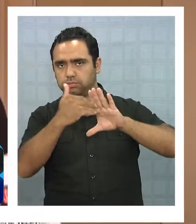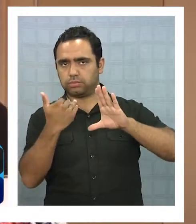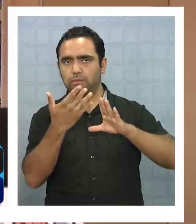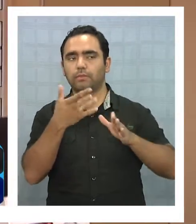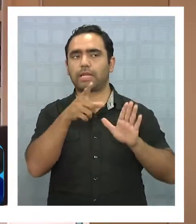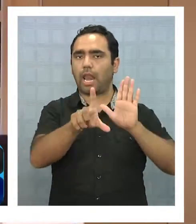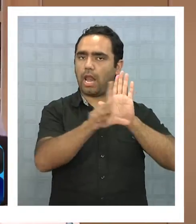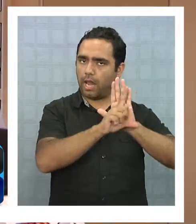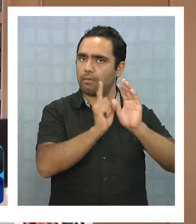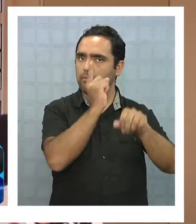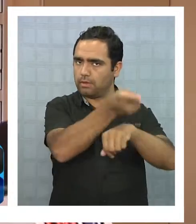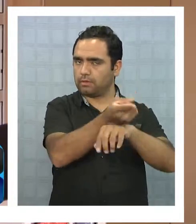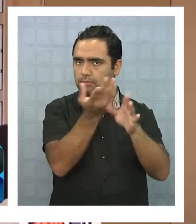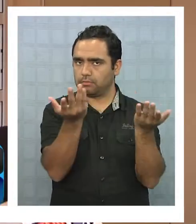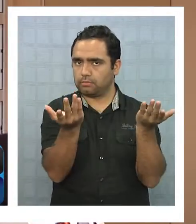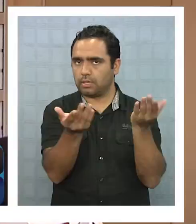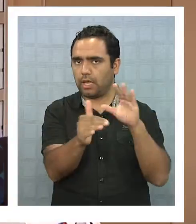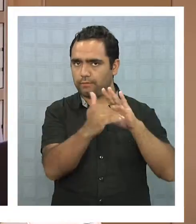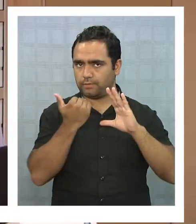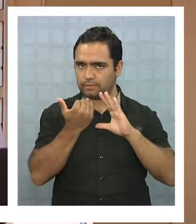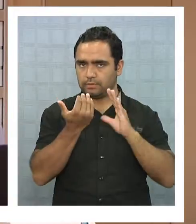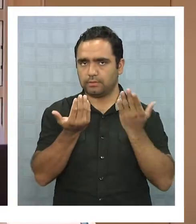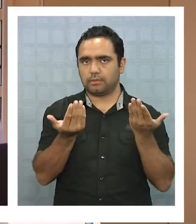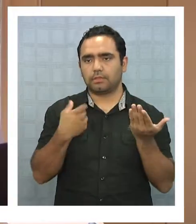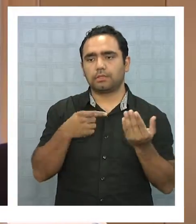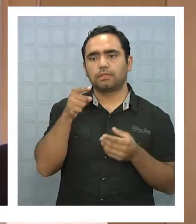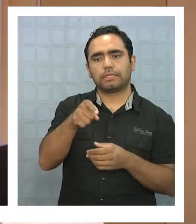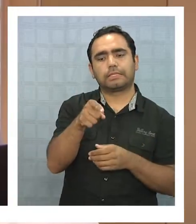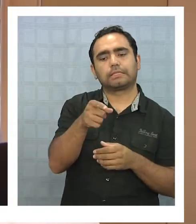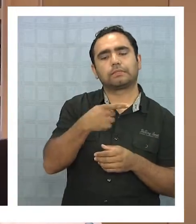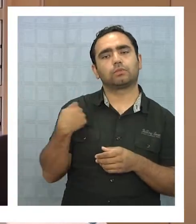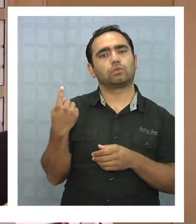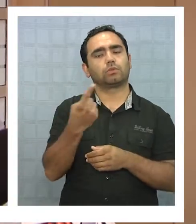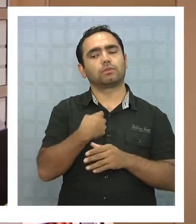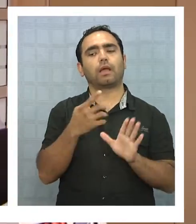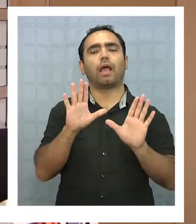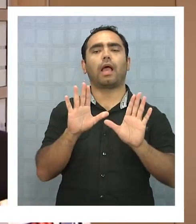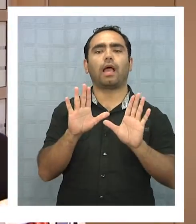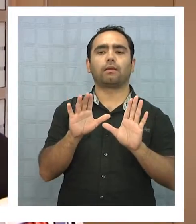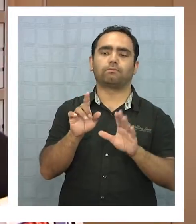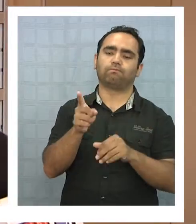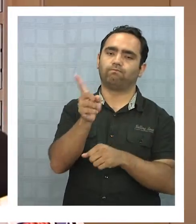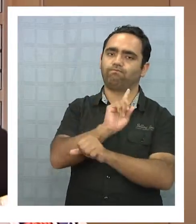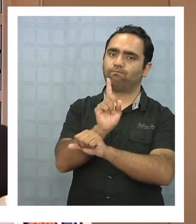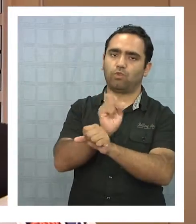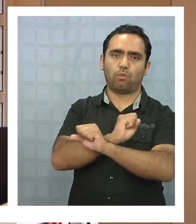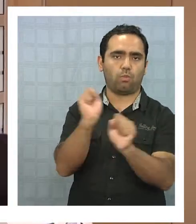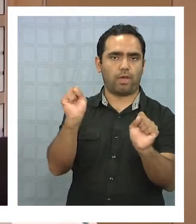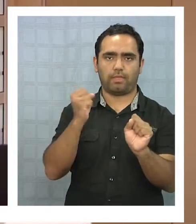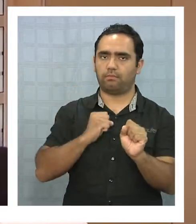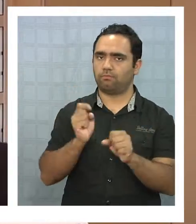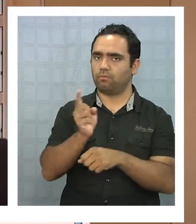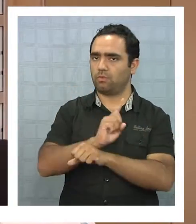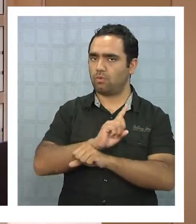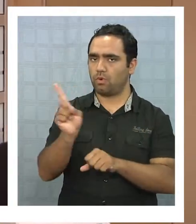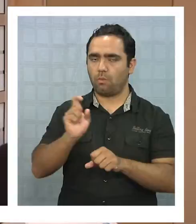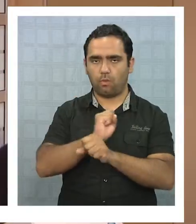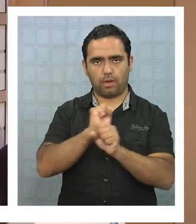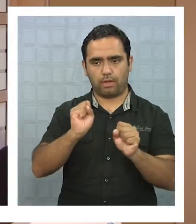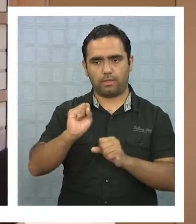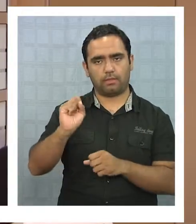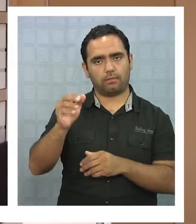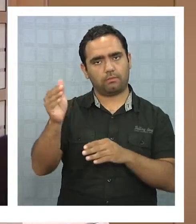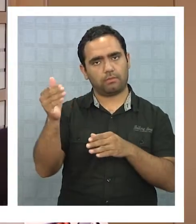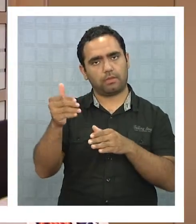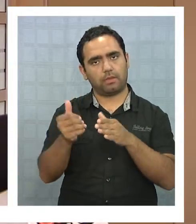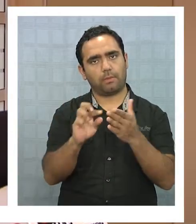legal de hacerlo, acerca de esta condena, y nosotros los inhabilitamos automáticamente. De tal